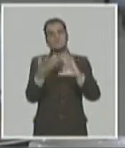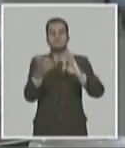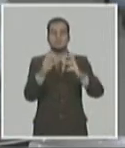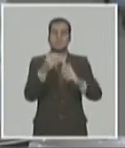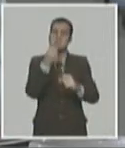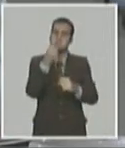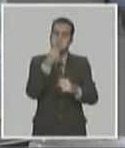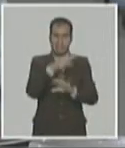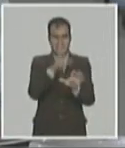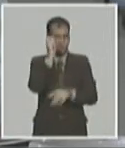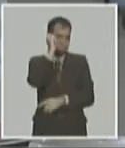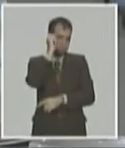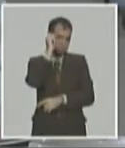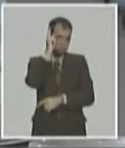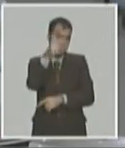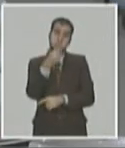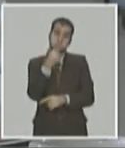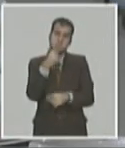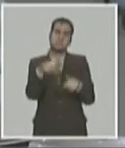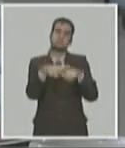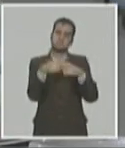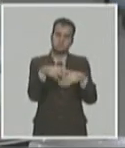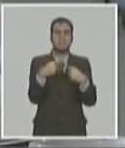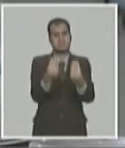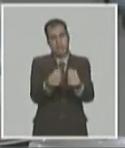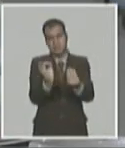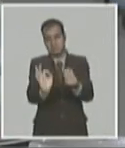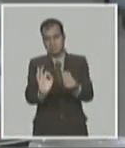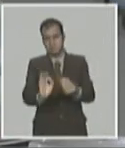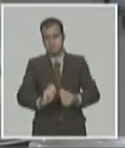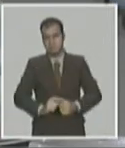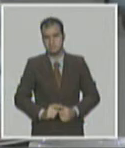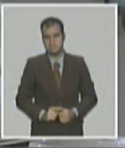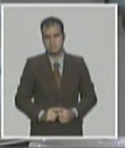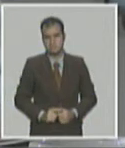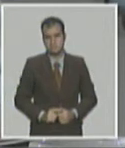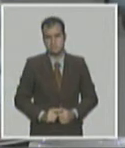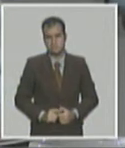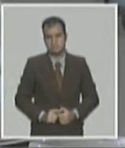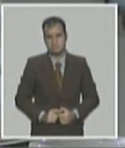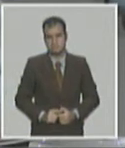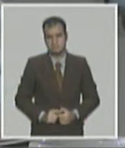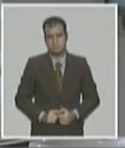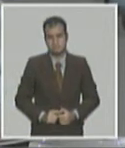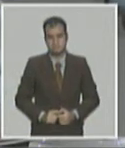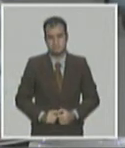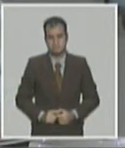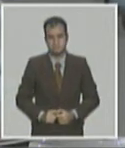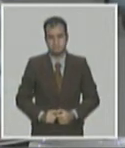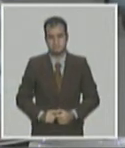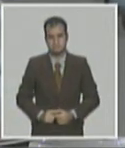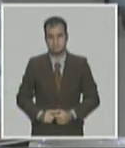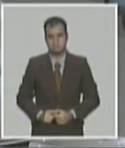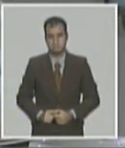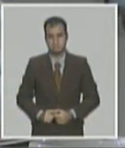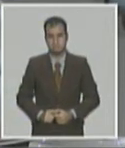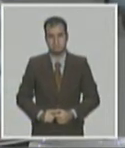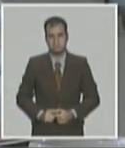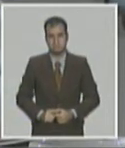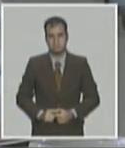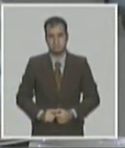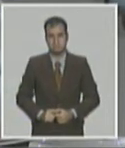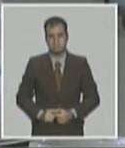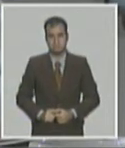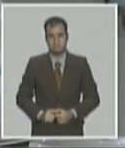su experiencia consideraba que debían utilizarse en función de poder avanzar en lo que